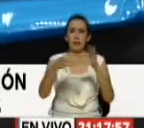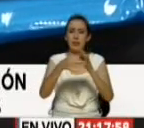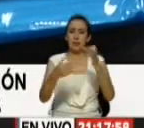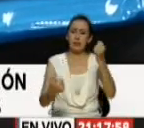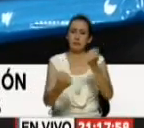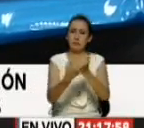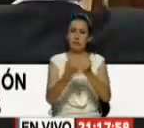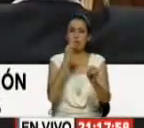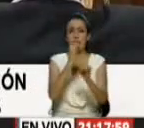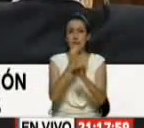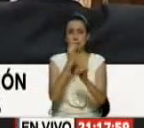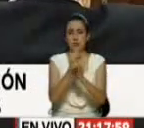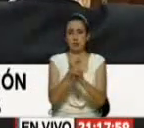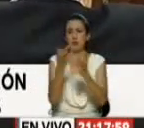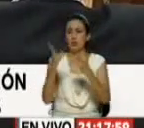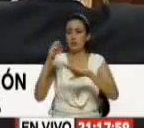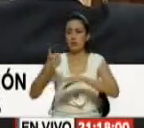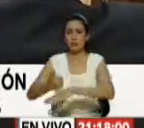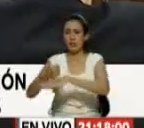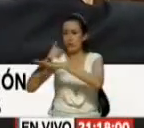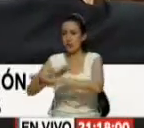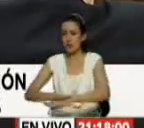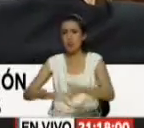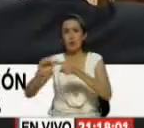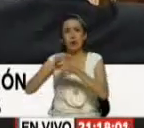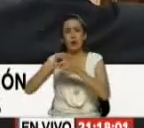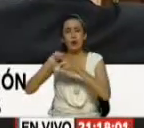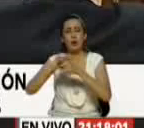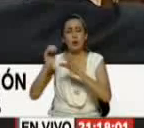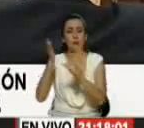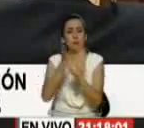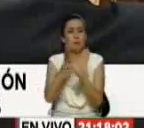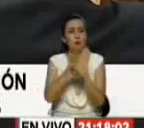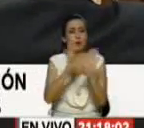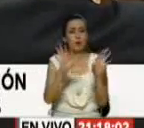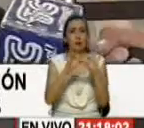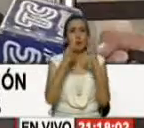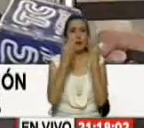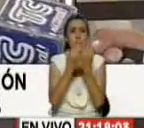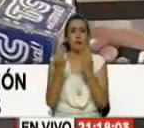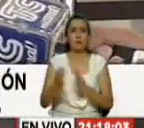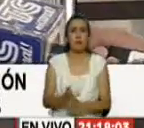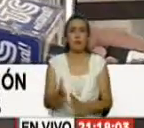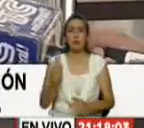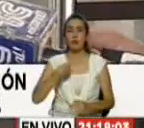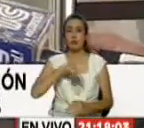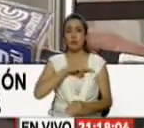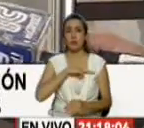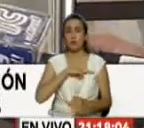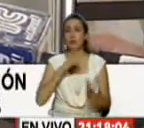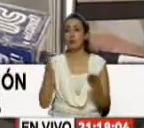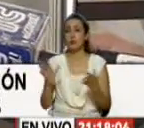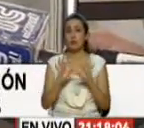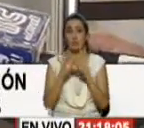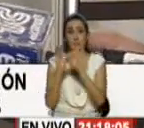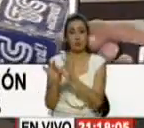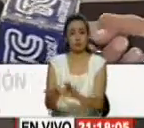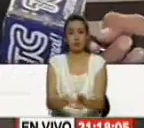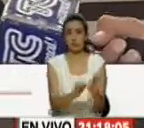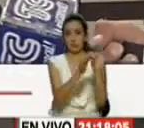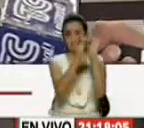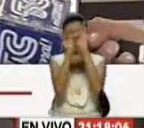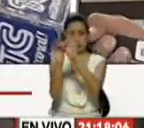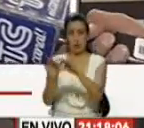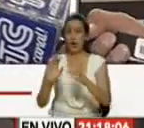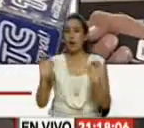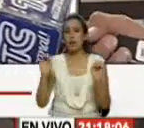esfuerzos y de paso que se ponga en práctica una reparación integral a los menores agredidos. Estamos a la espera de una reparación simbólica, de unas